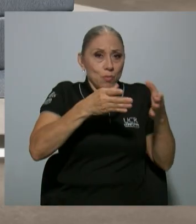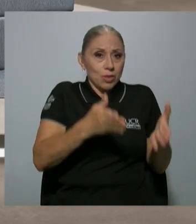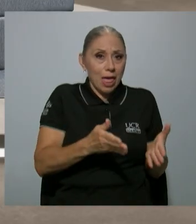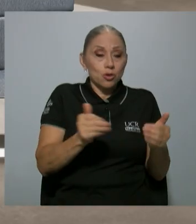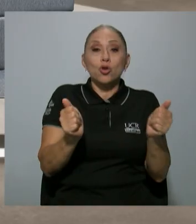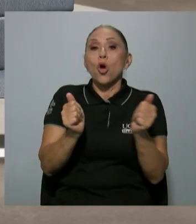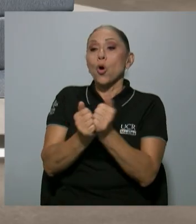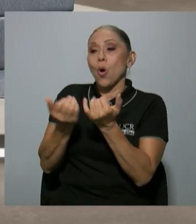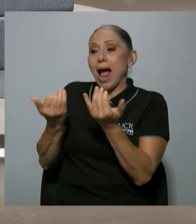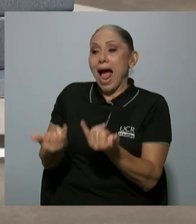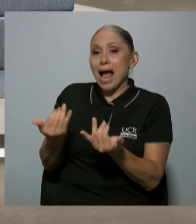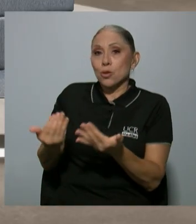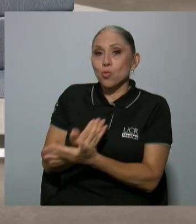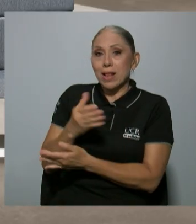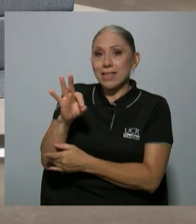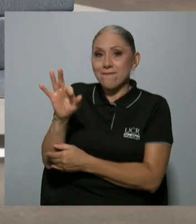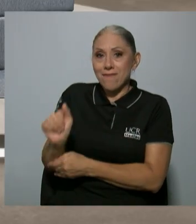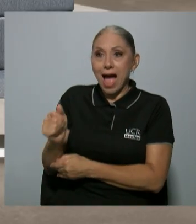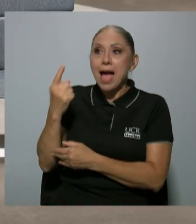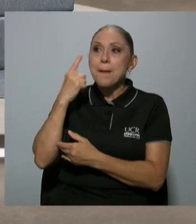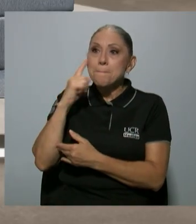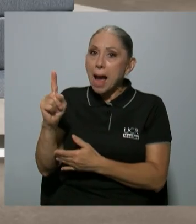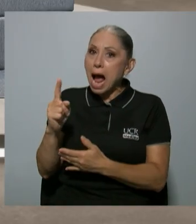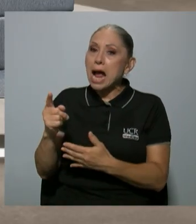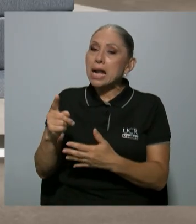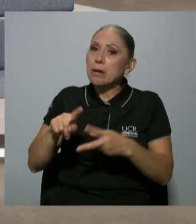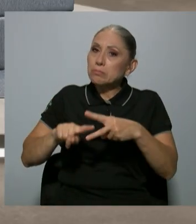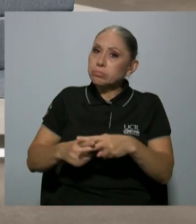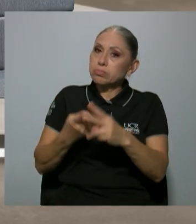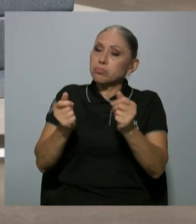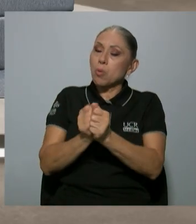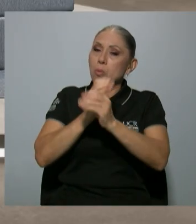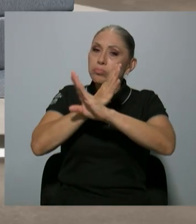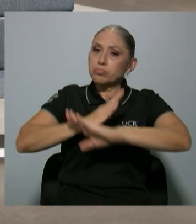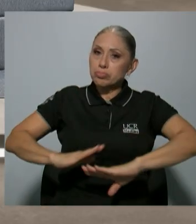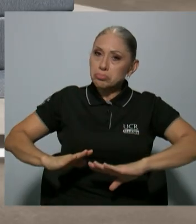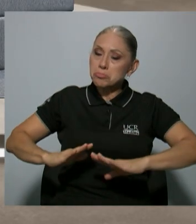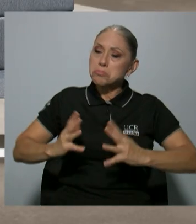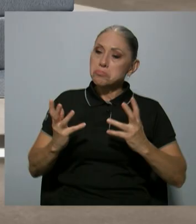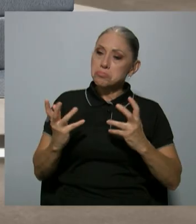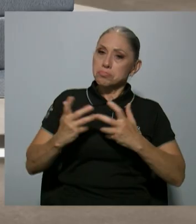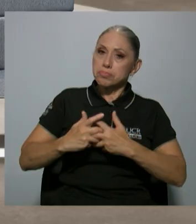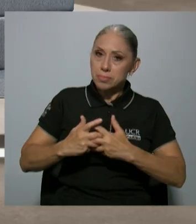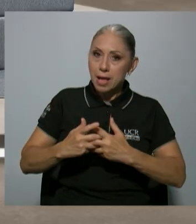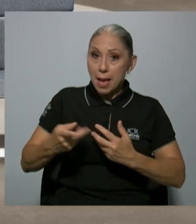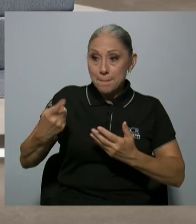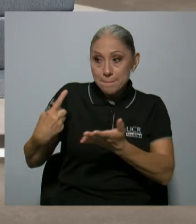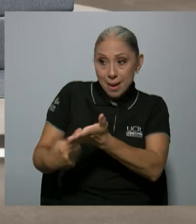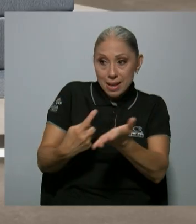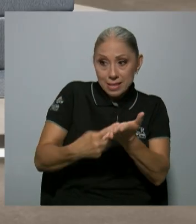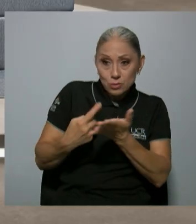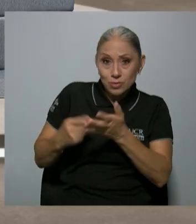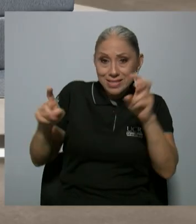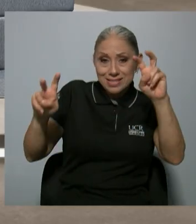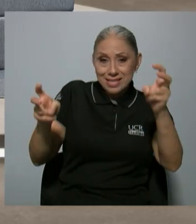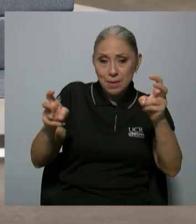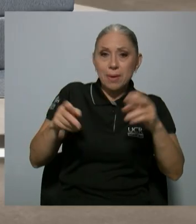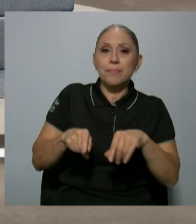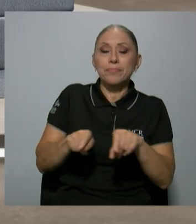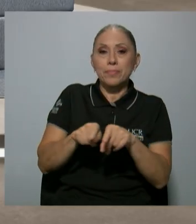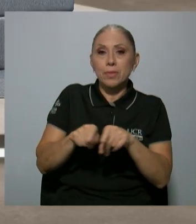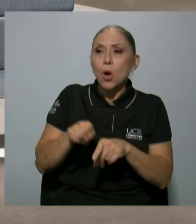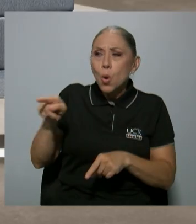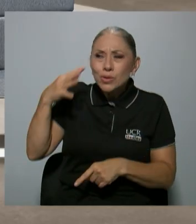para ver en son de paz, ¿verdad? Para ver, entre otros temas, ¿Usted cree que